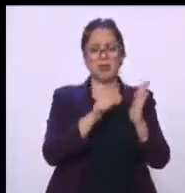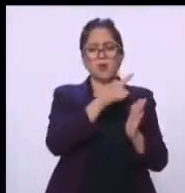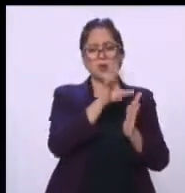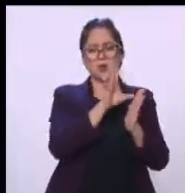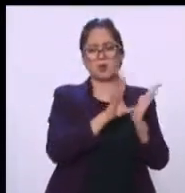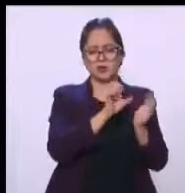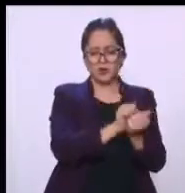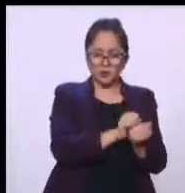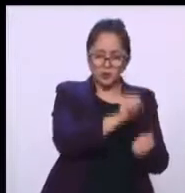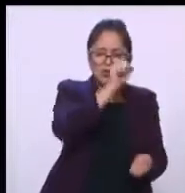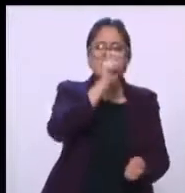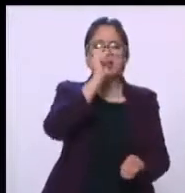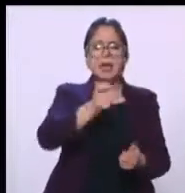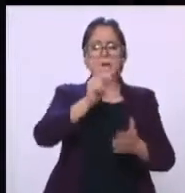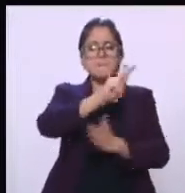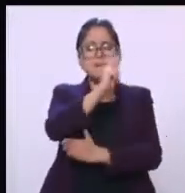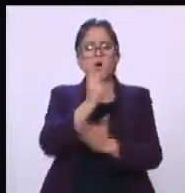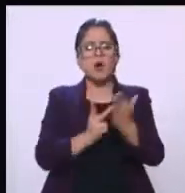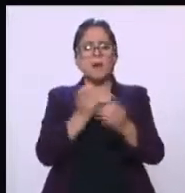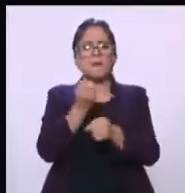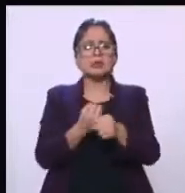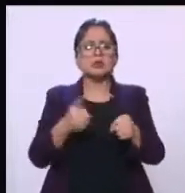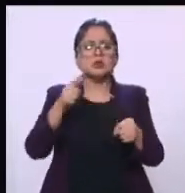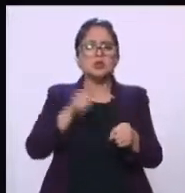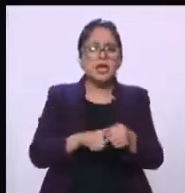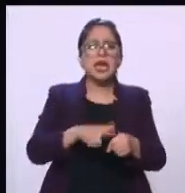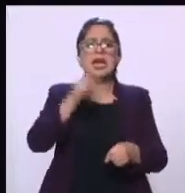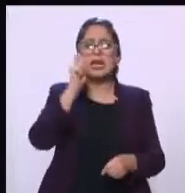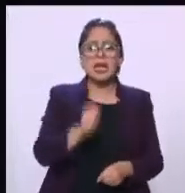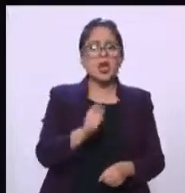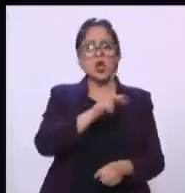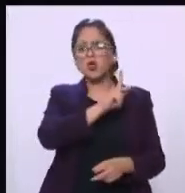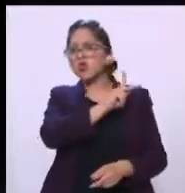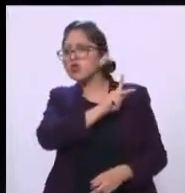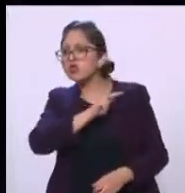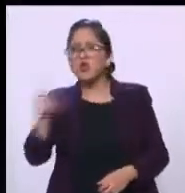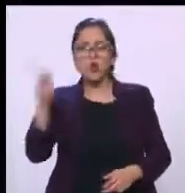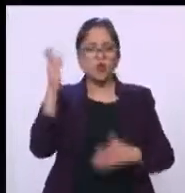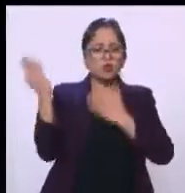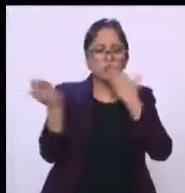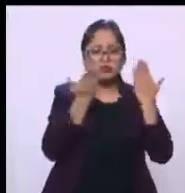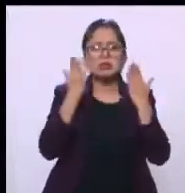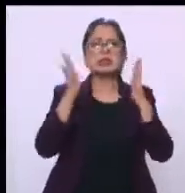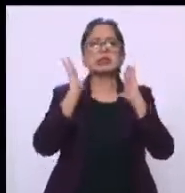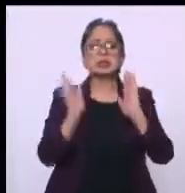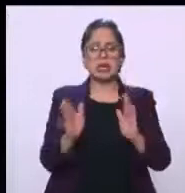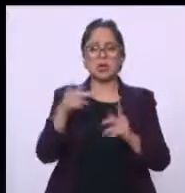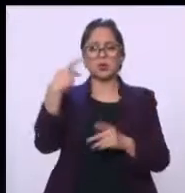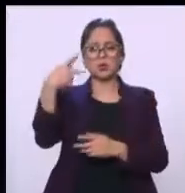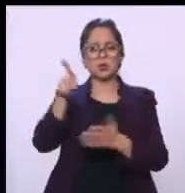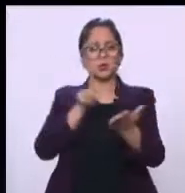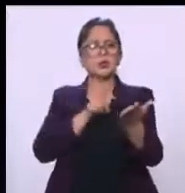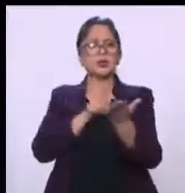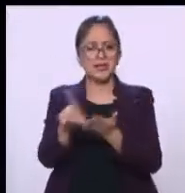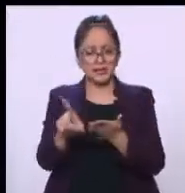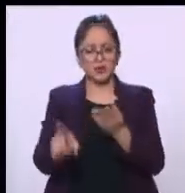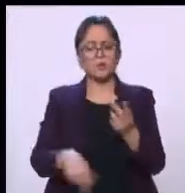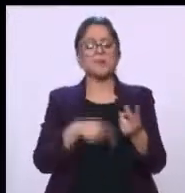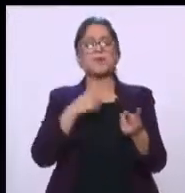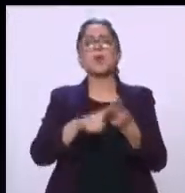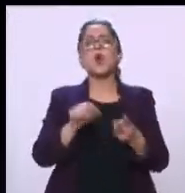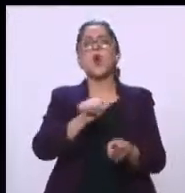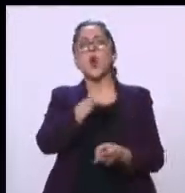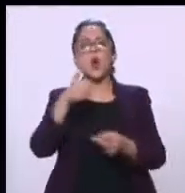sociales, particularmente las becas, sean ya un derecho de las personas, de todos los estudiantes. También hubo una reforma